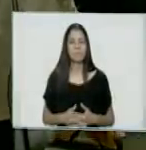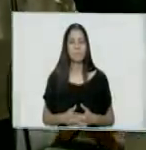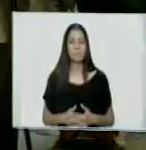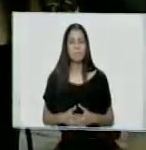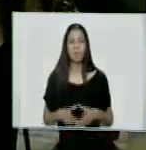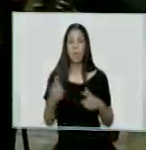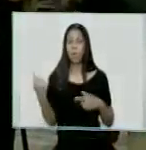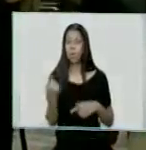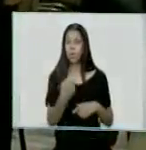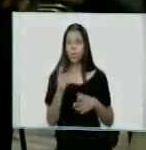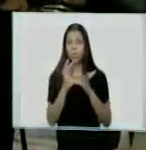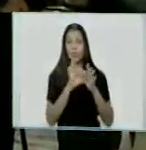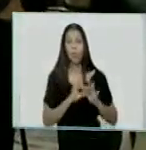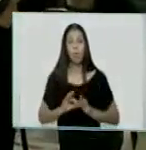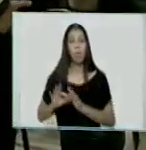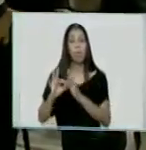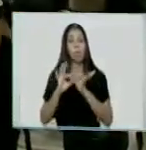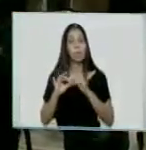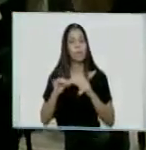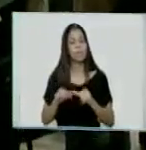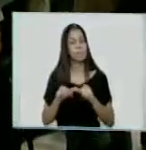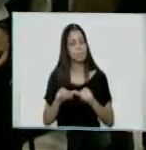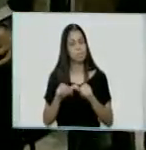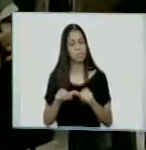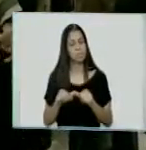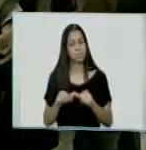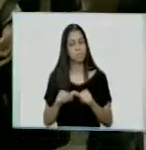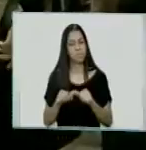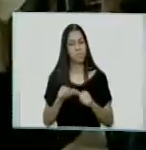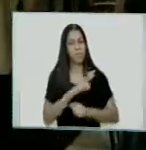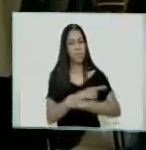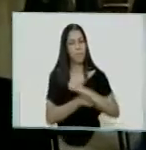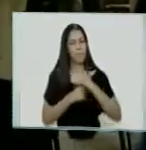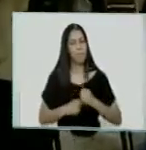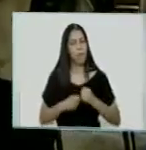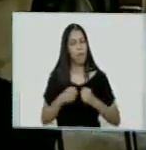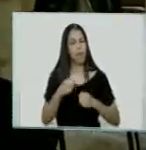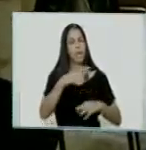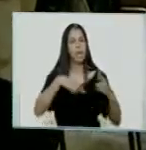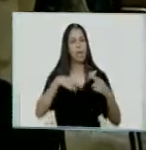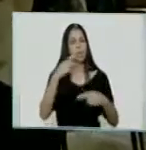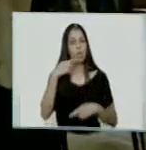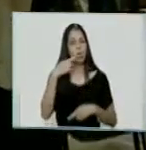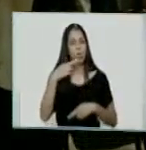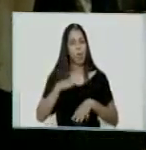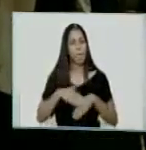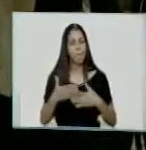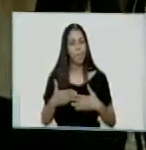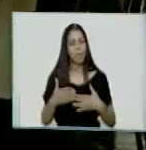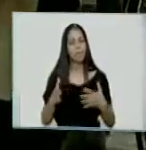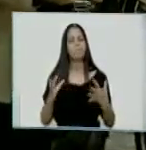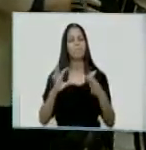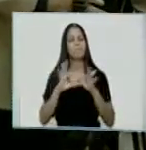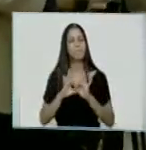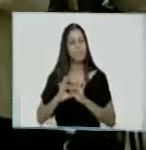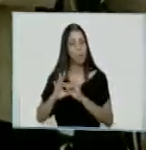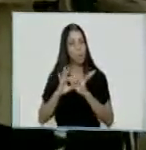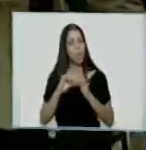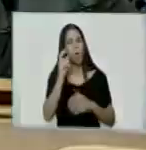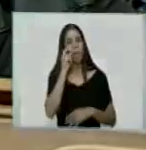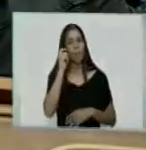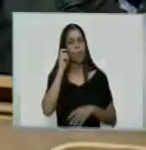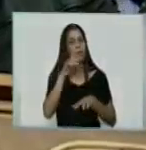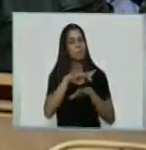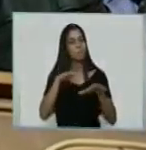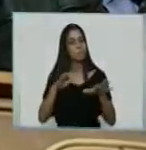Mantengámonos unidos. La mayor fortaleza de la revolución es la unidad de los hombres y de las mujeres